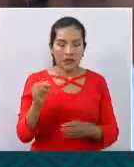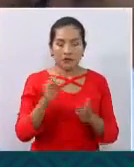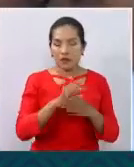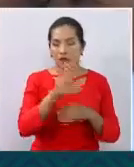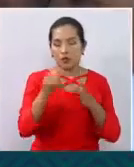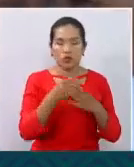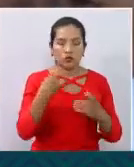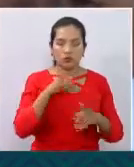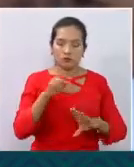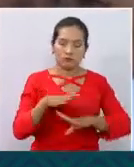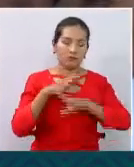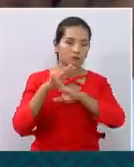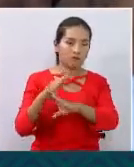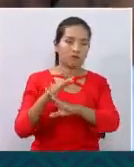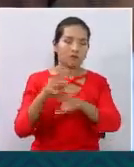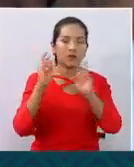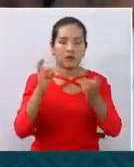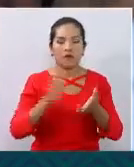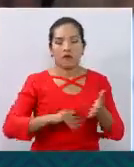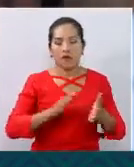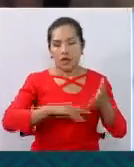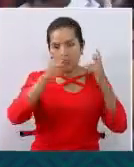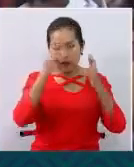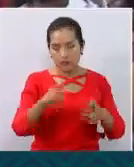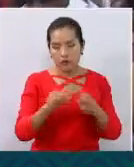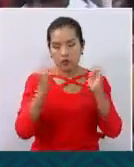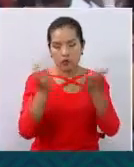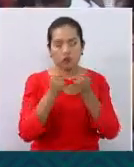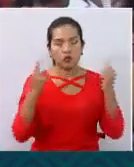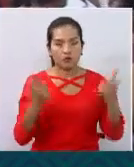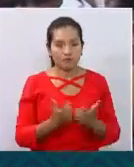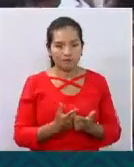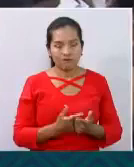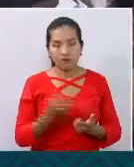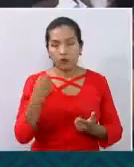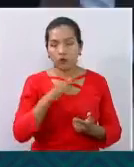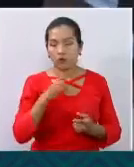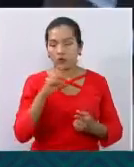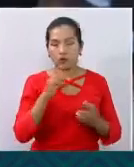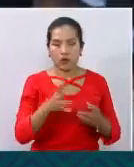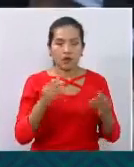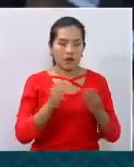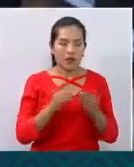repudiamos esa falta de respeto a nuestros sectores sociales. No vamos a asistir. Ya